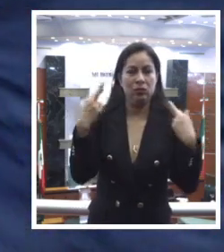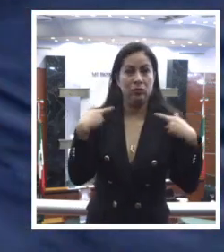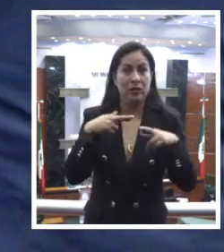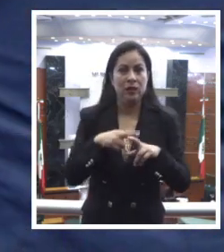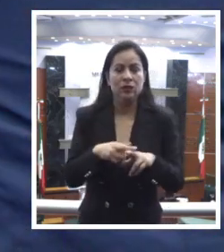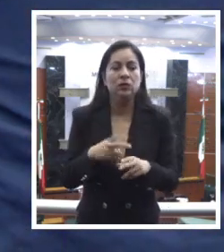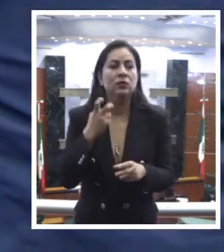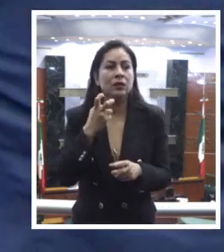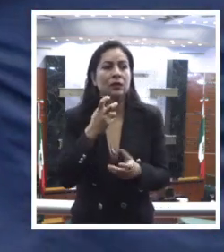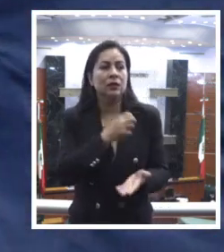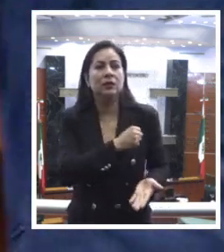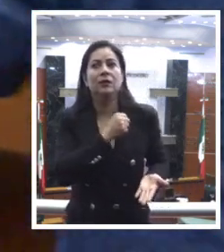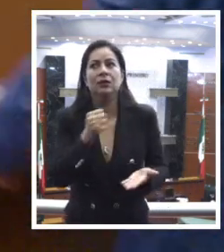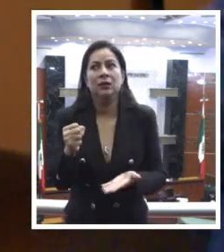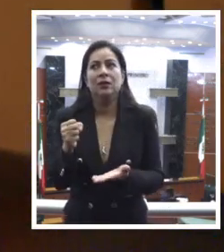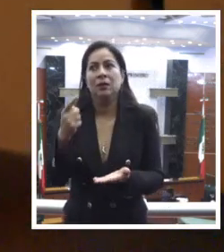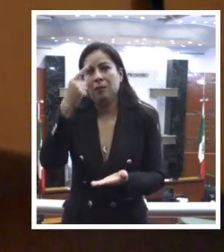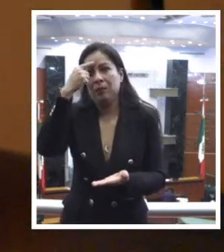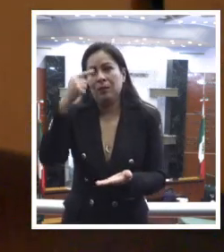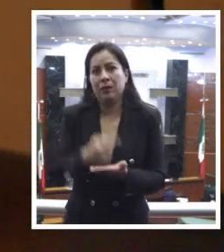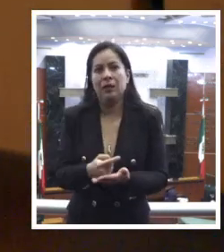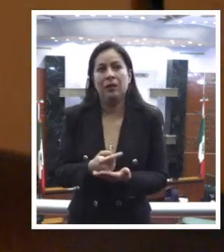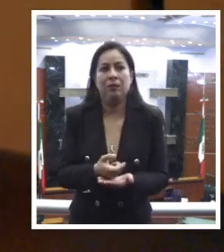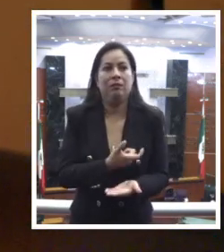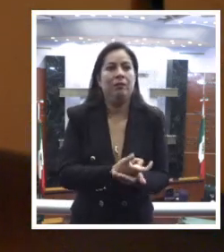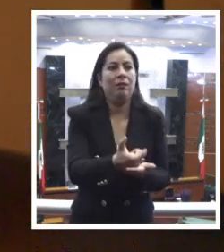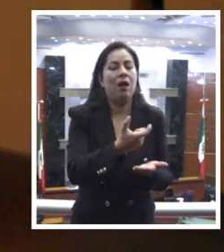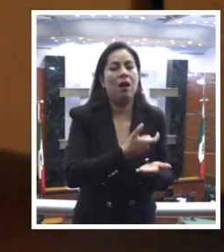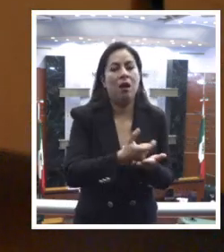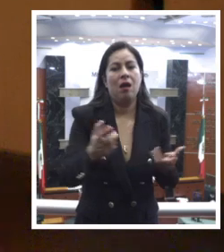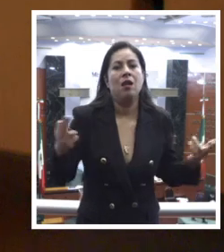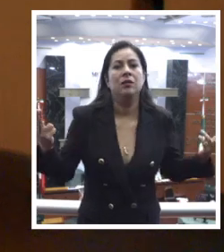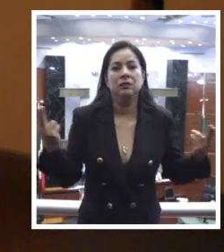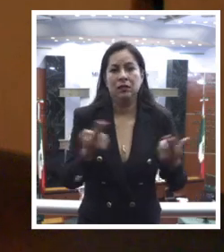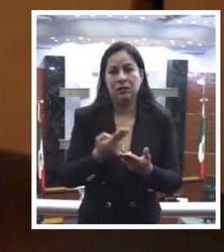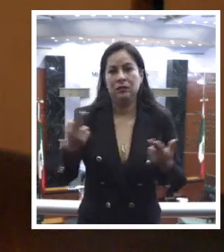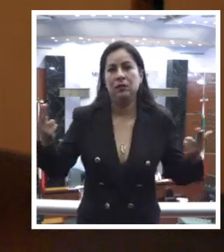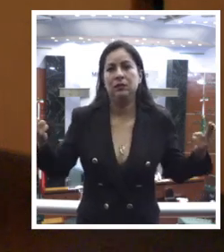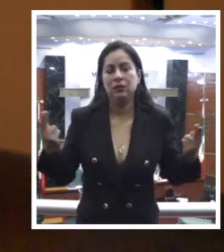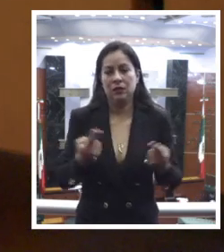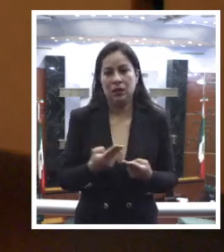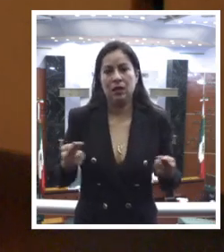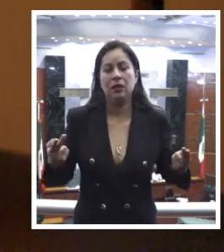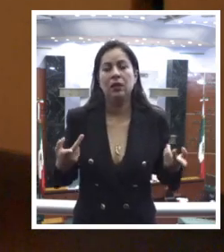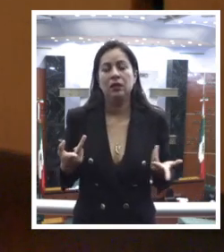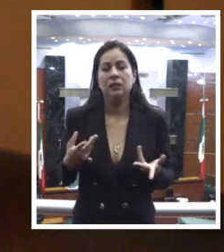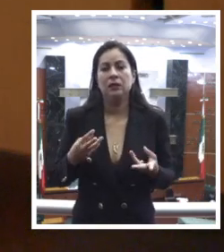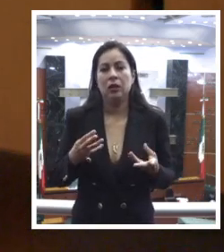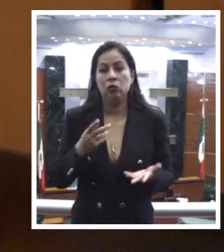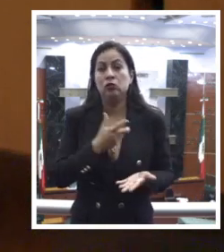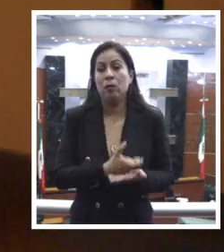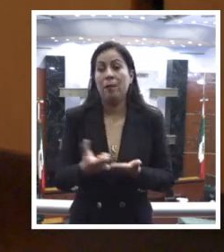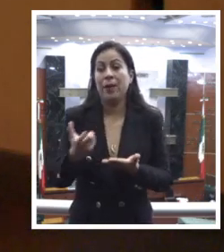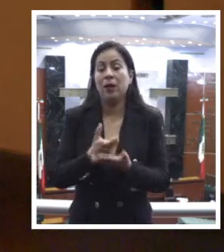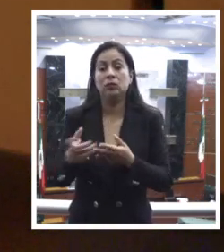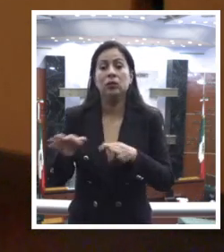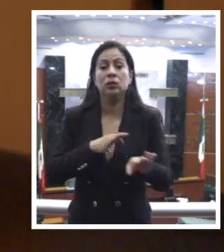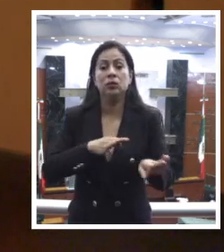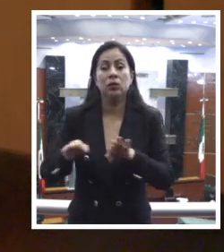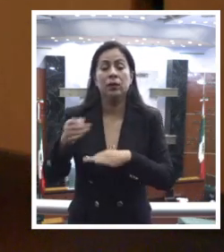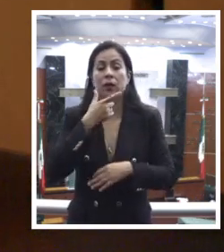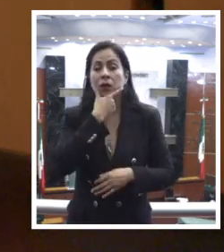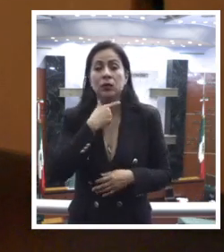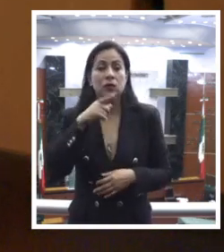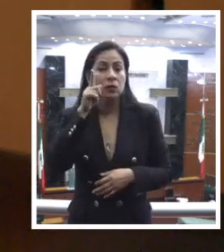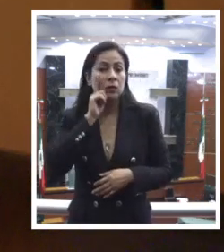que los recursos pues son para cubrir las necesidades de los salarios de las trabajadoras